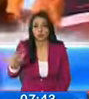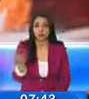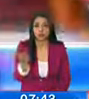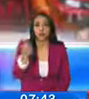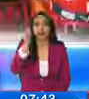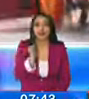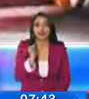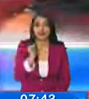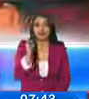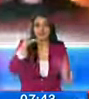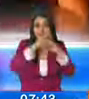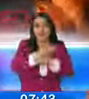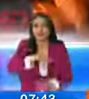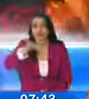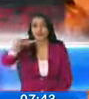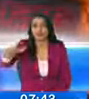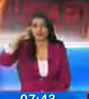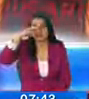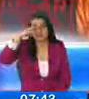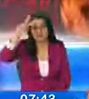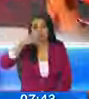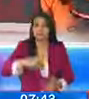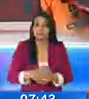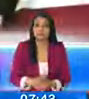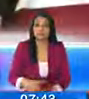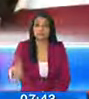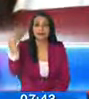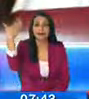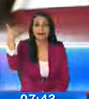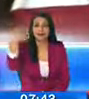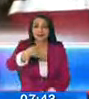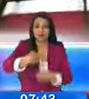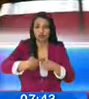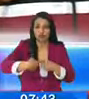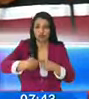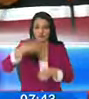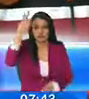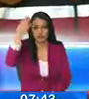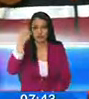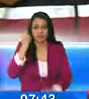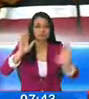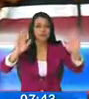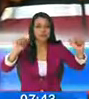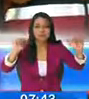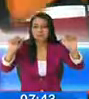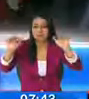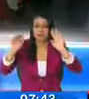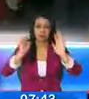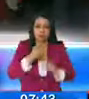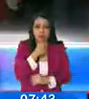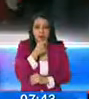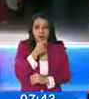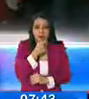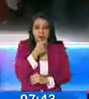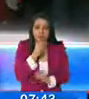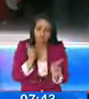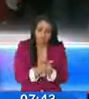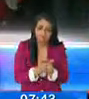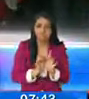miércoles hacia México. El alcalde de la ciudad, Mauricio Rodas, los despidió en medio de una corta ceremonia.